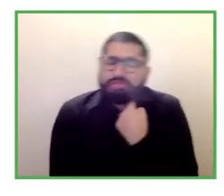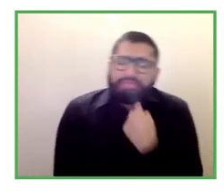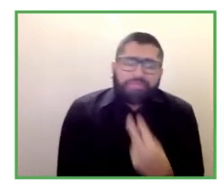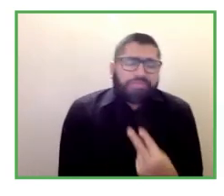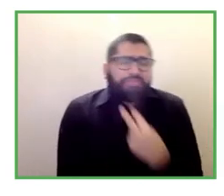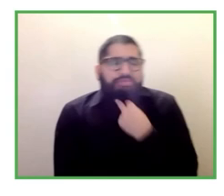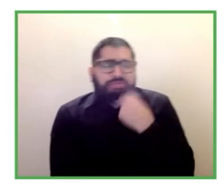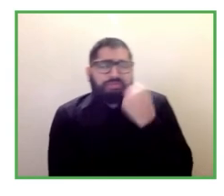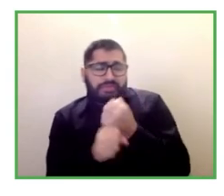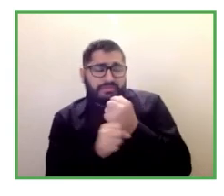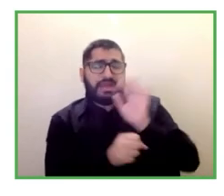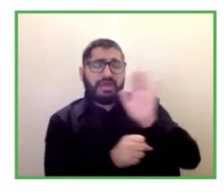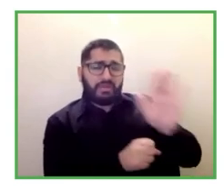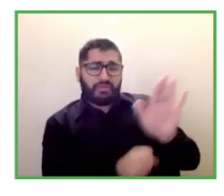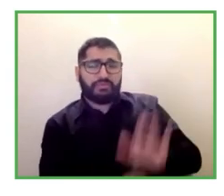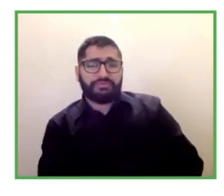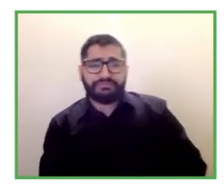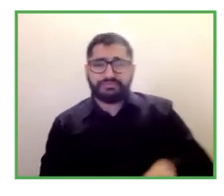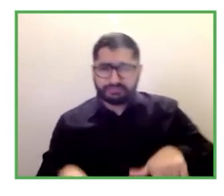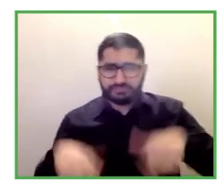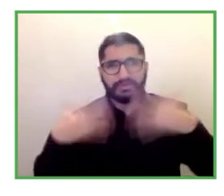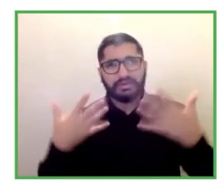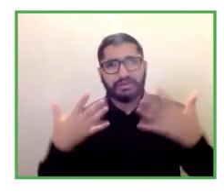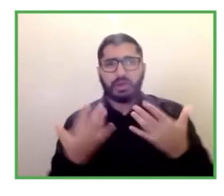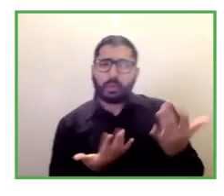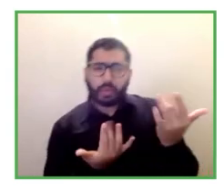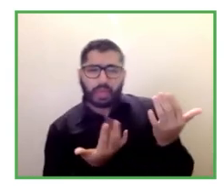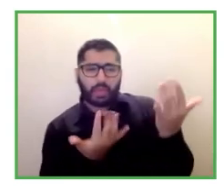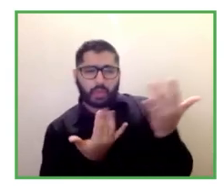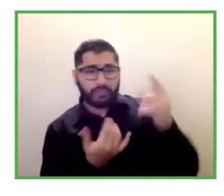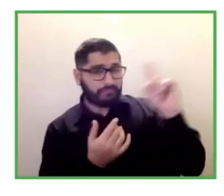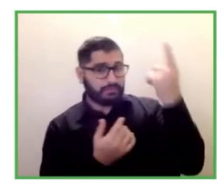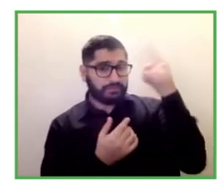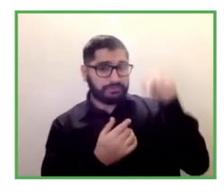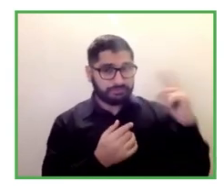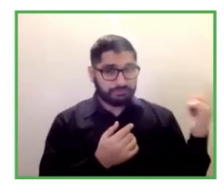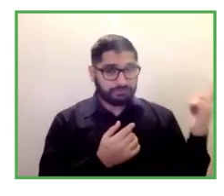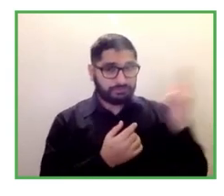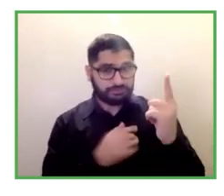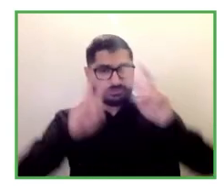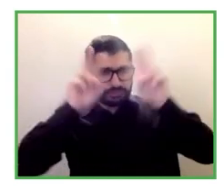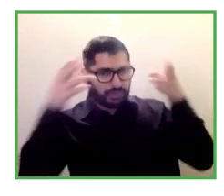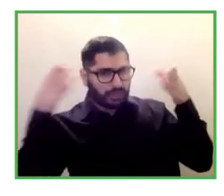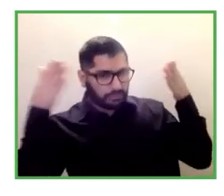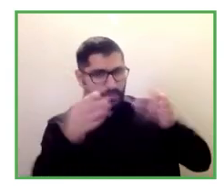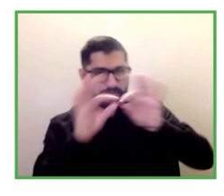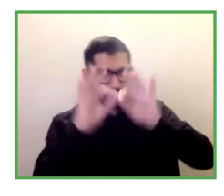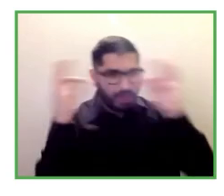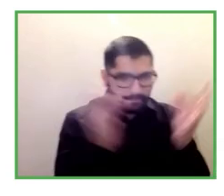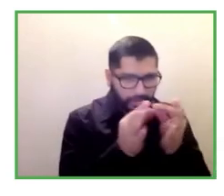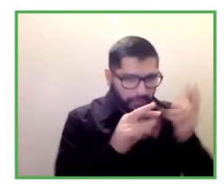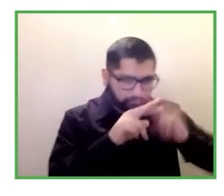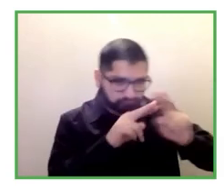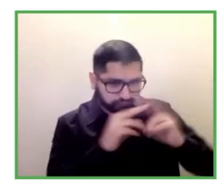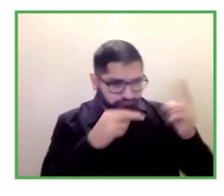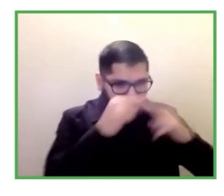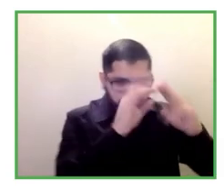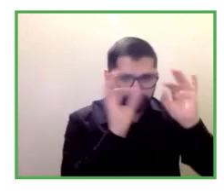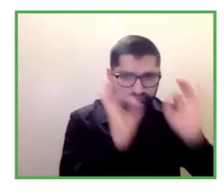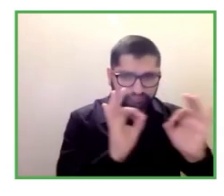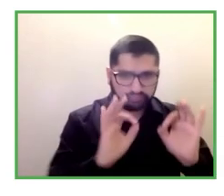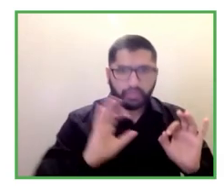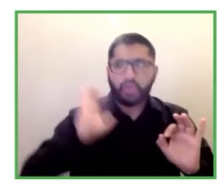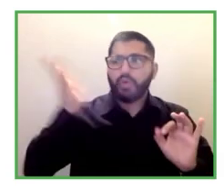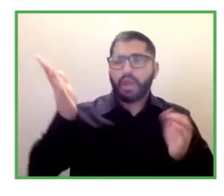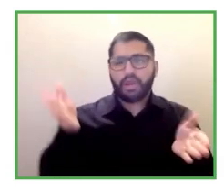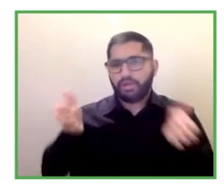tiene mucho potencial, así que necesitamos ponerlo en otro camino con otros recursos para que él pueda seguir.